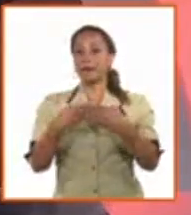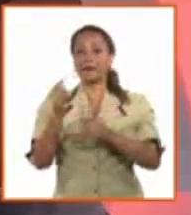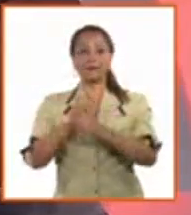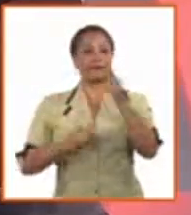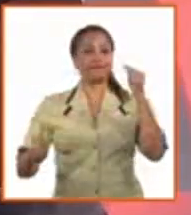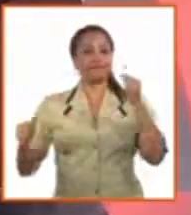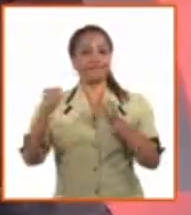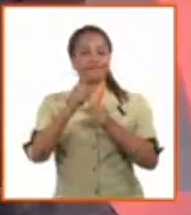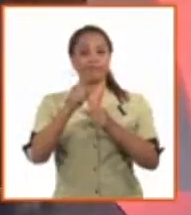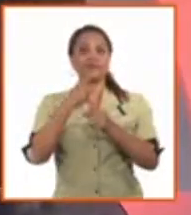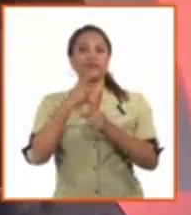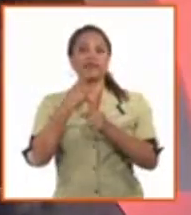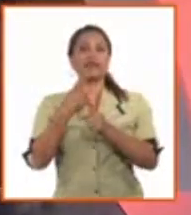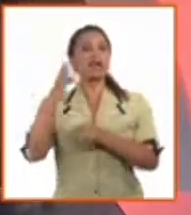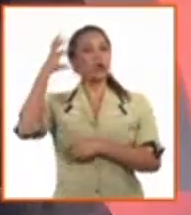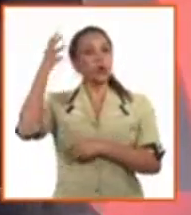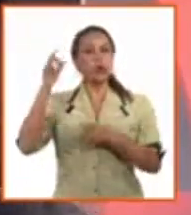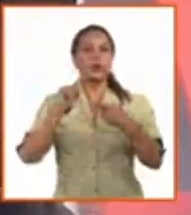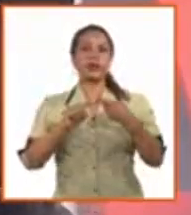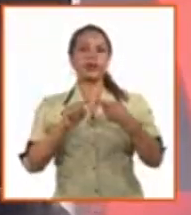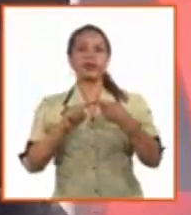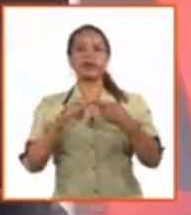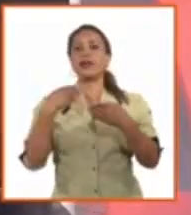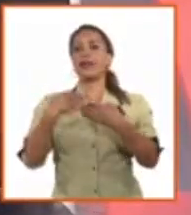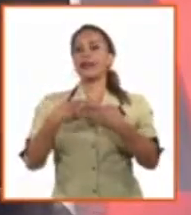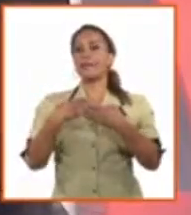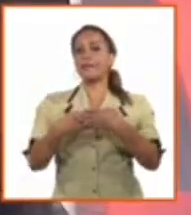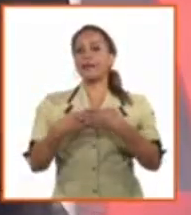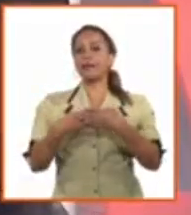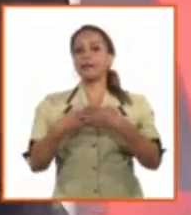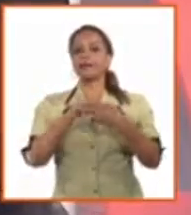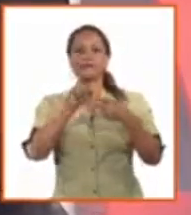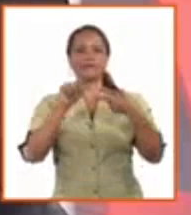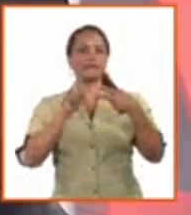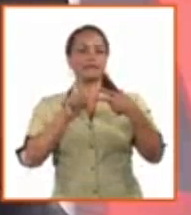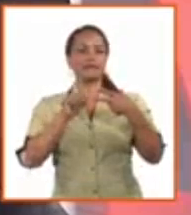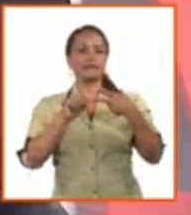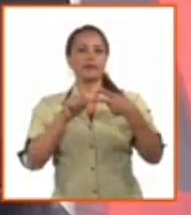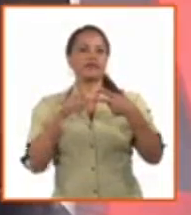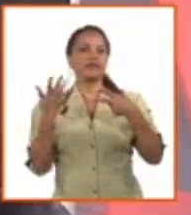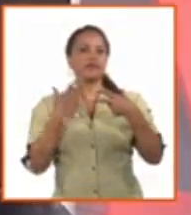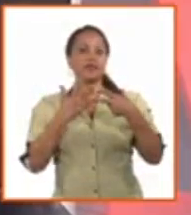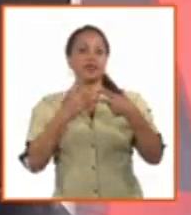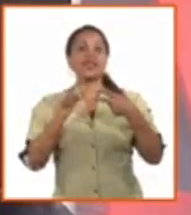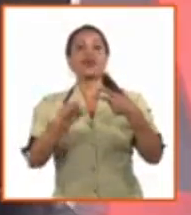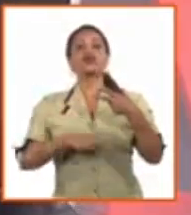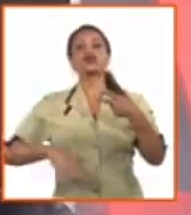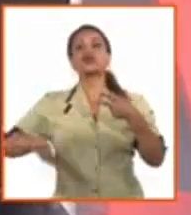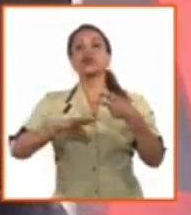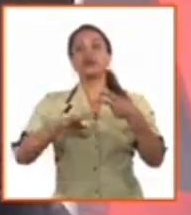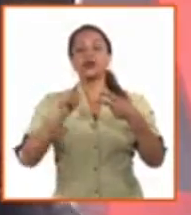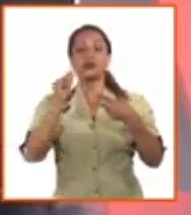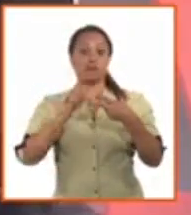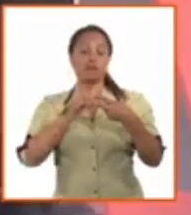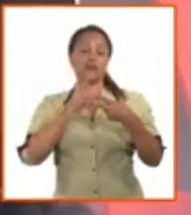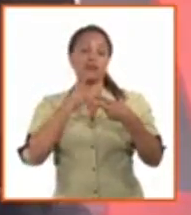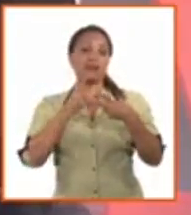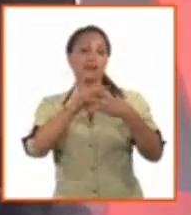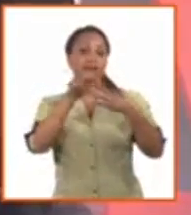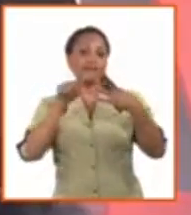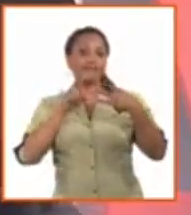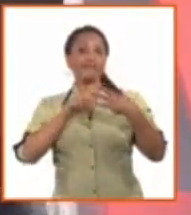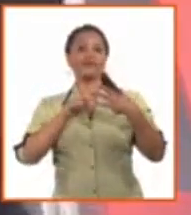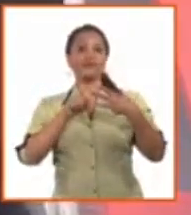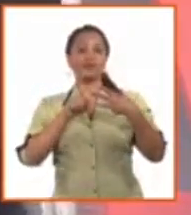industria digamos está el gobierno está la empresa y está digamos la sociedad civil que son